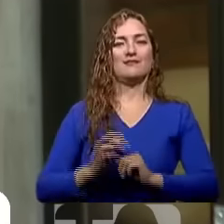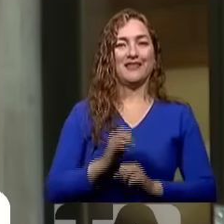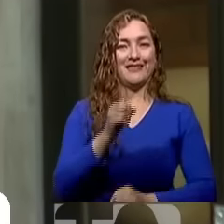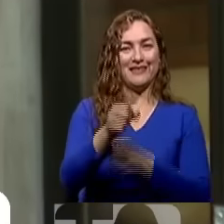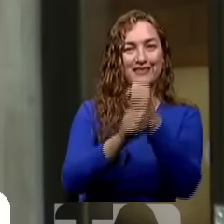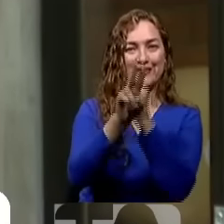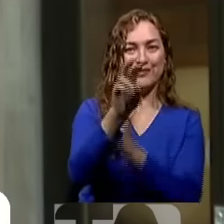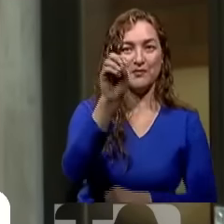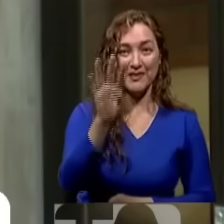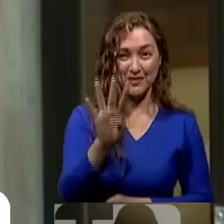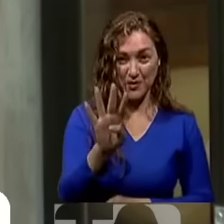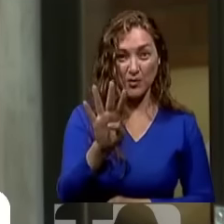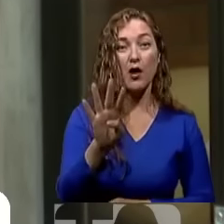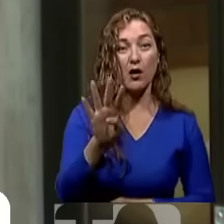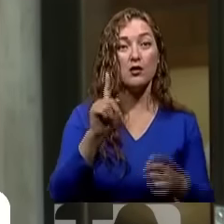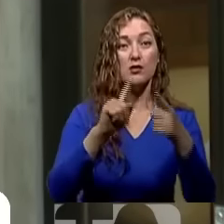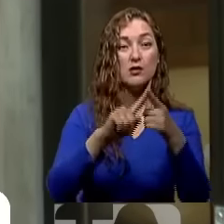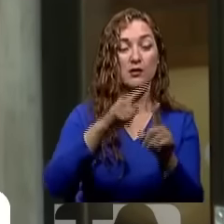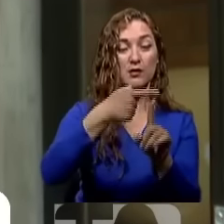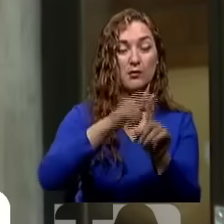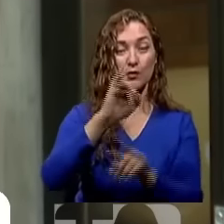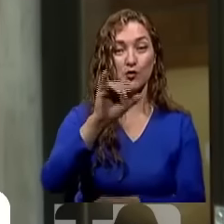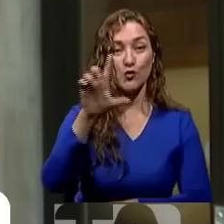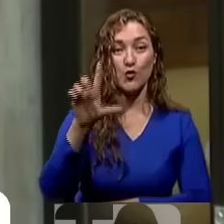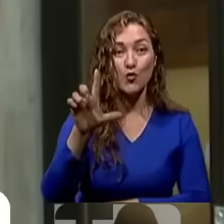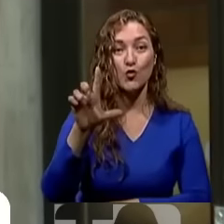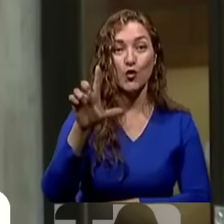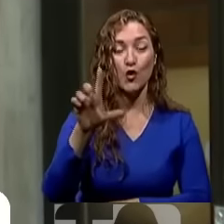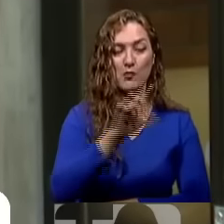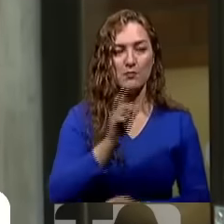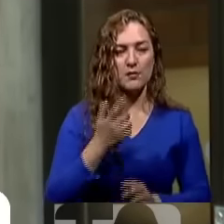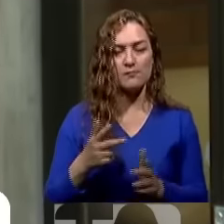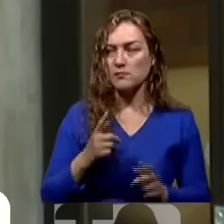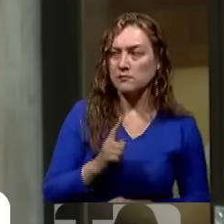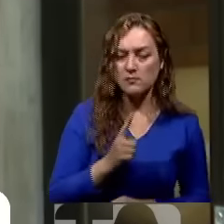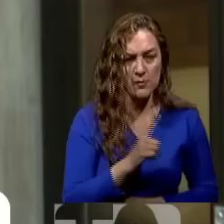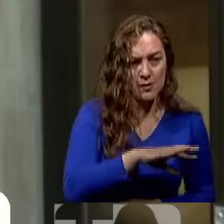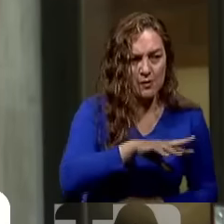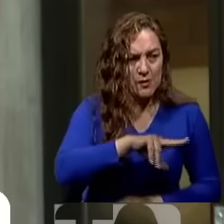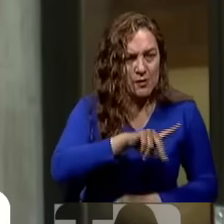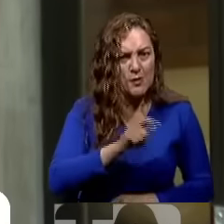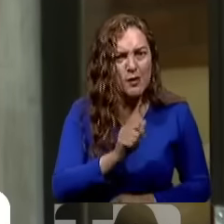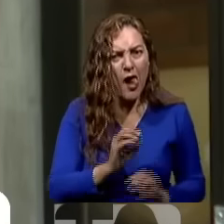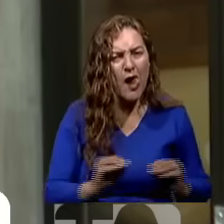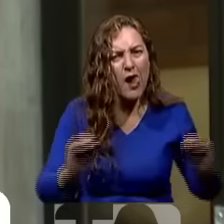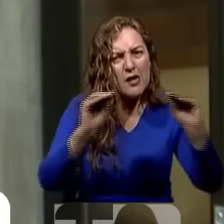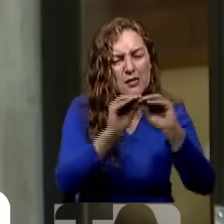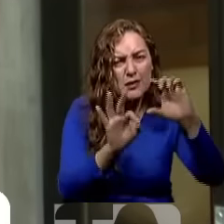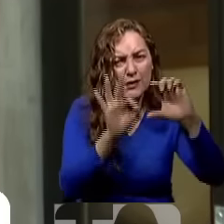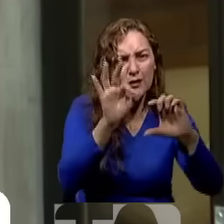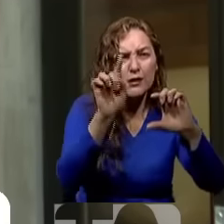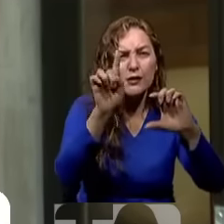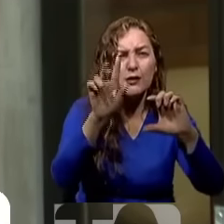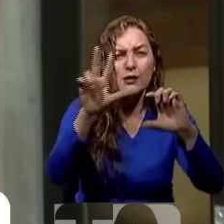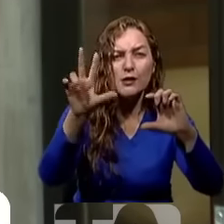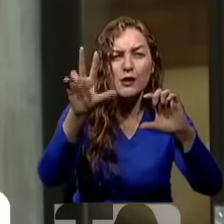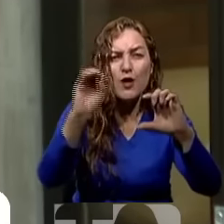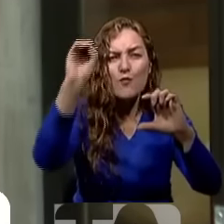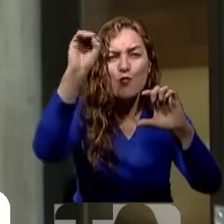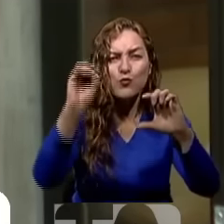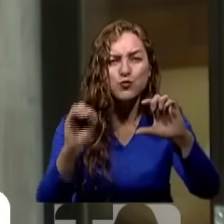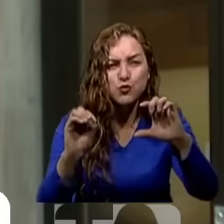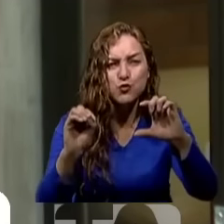año, que es hasta más o menos julio de este año, se ha incrementado en 133% los eventos o